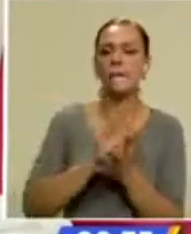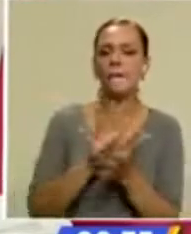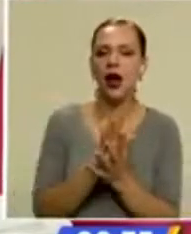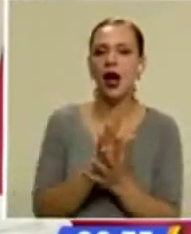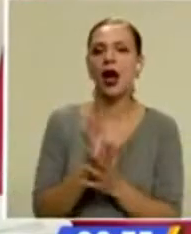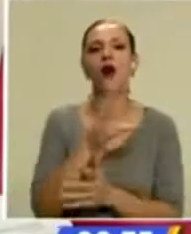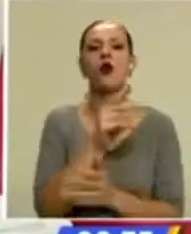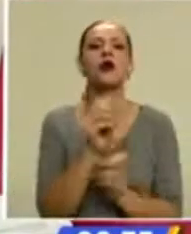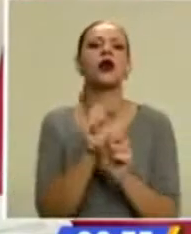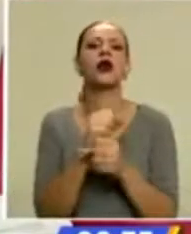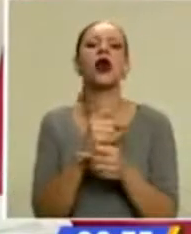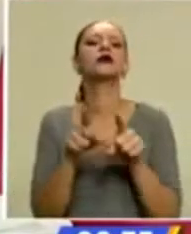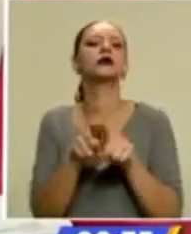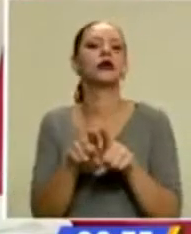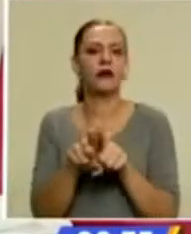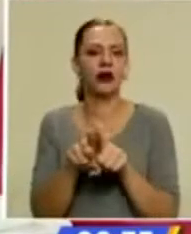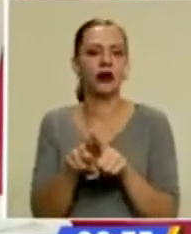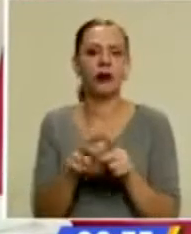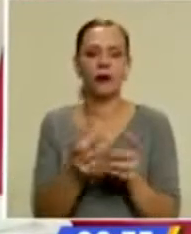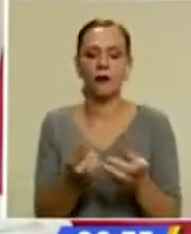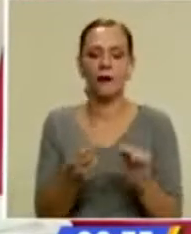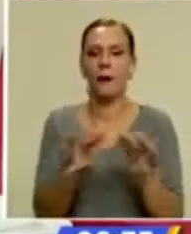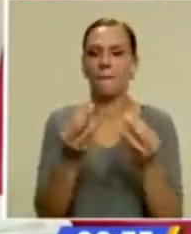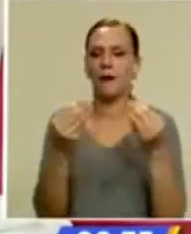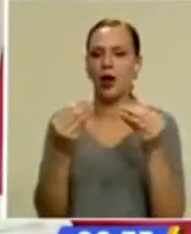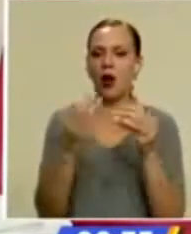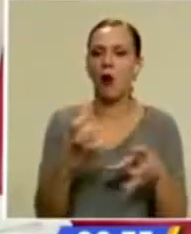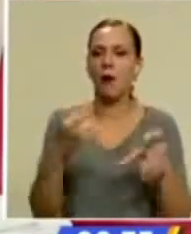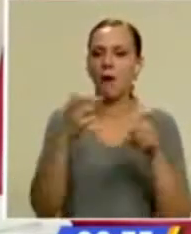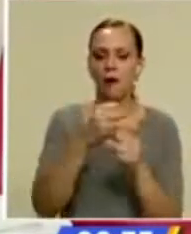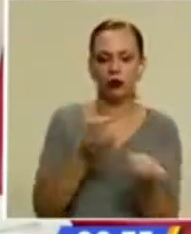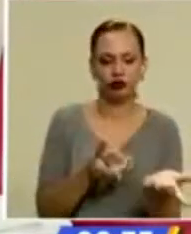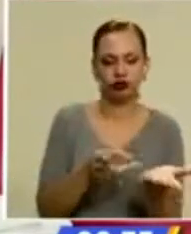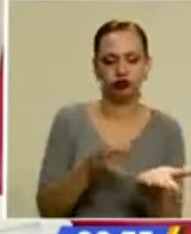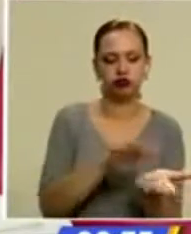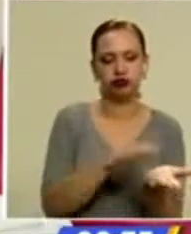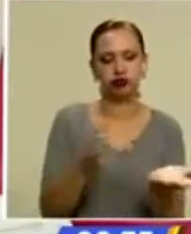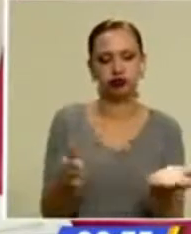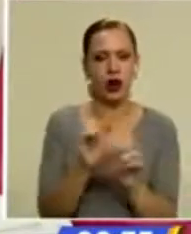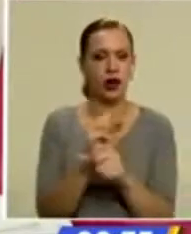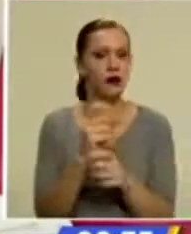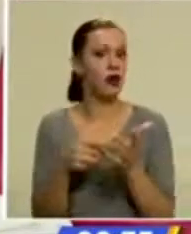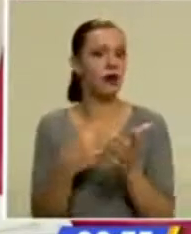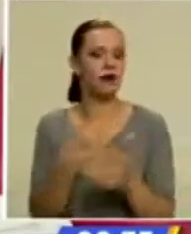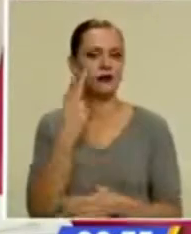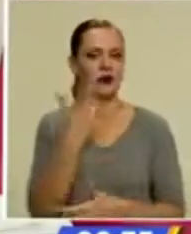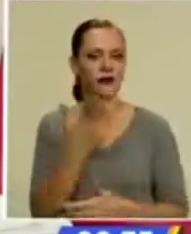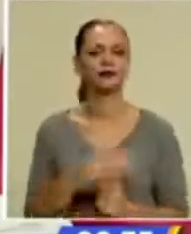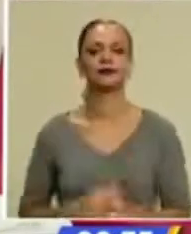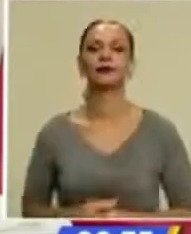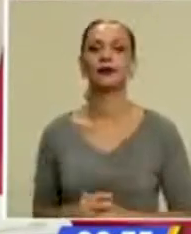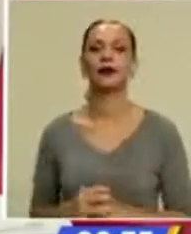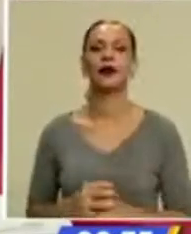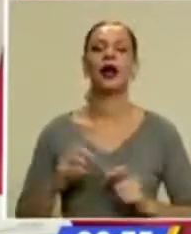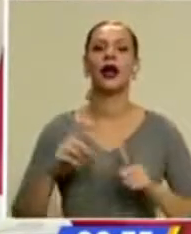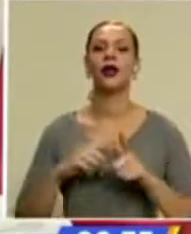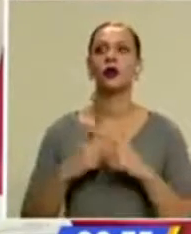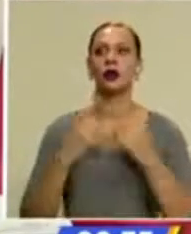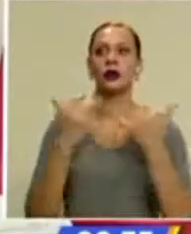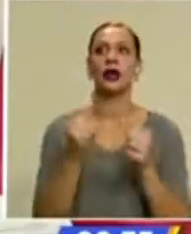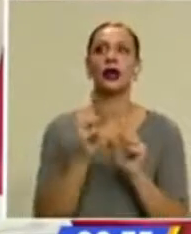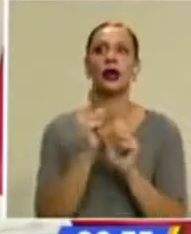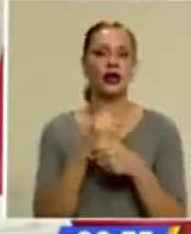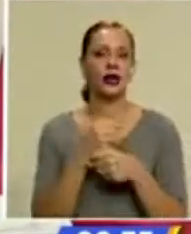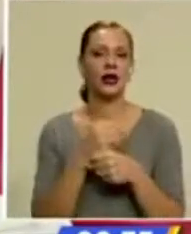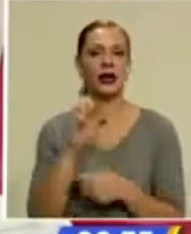Y lo que hacen es que ponen también una bolsita o un plástico y la pueden hacer ahí. Está. Hacemos, de una vez. Listo, vamos. Bueno, vamos a hacer entonces